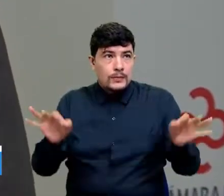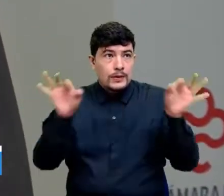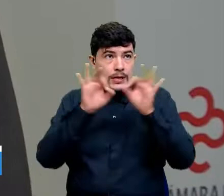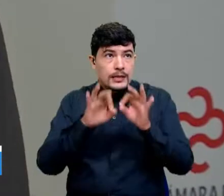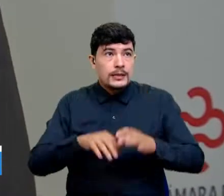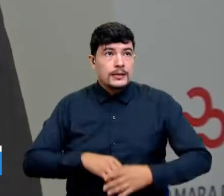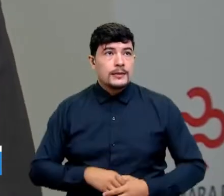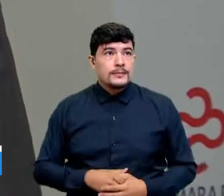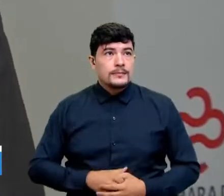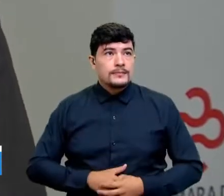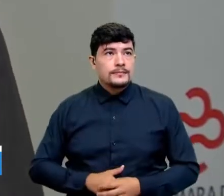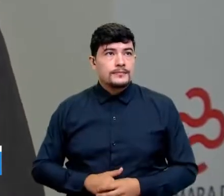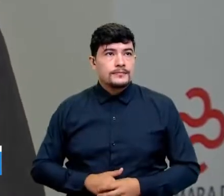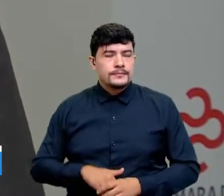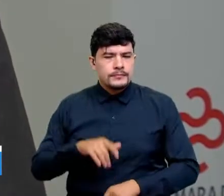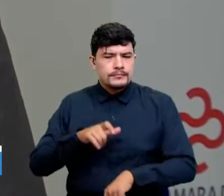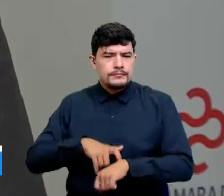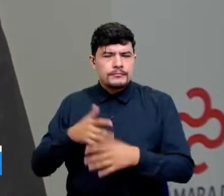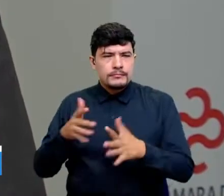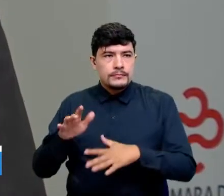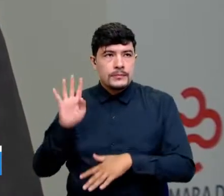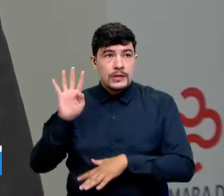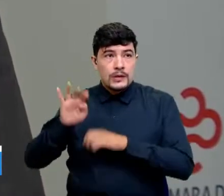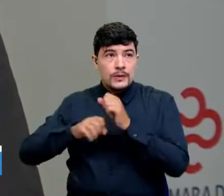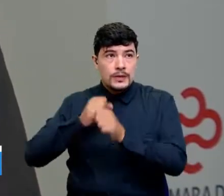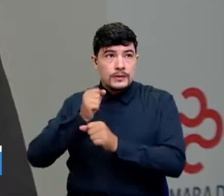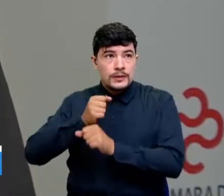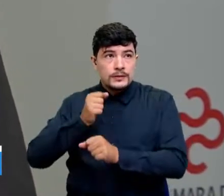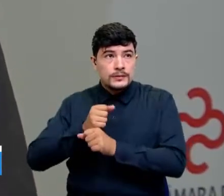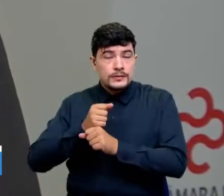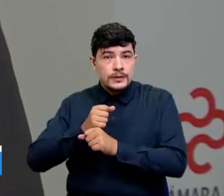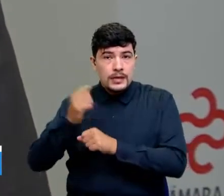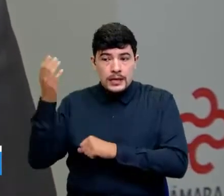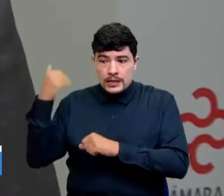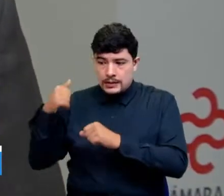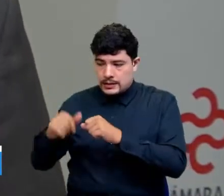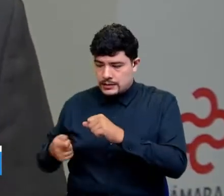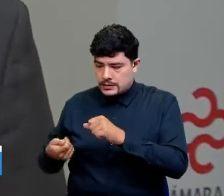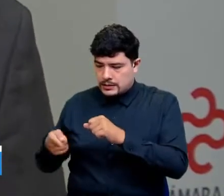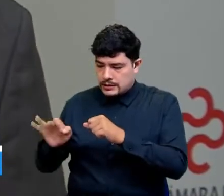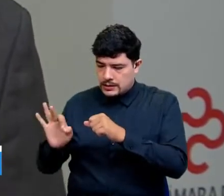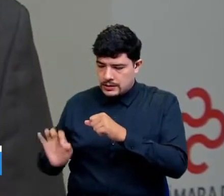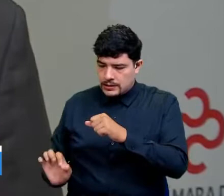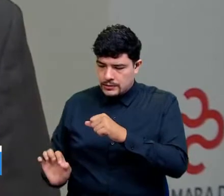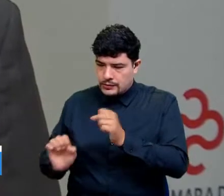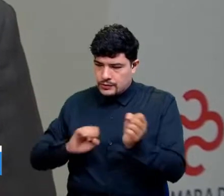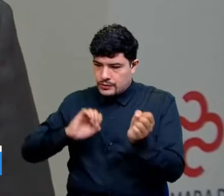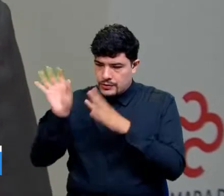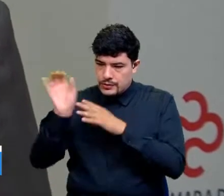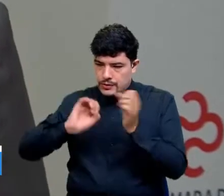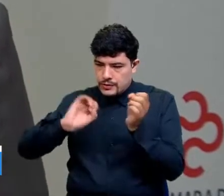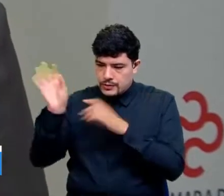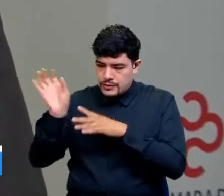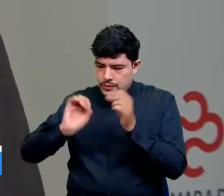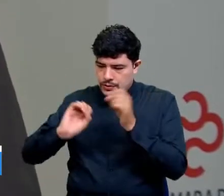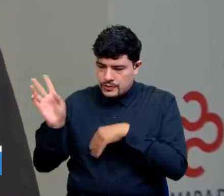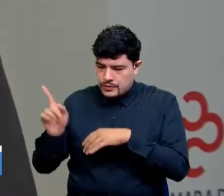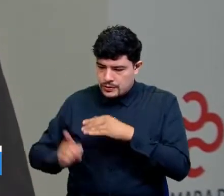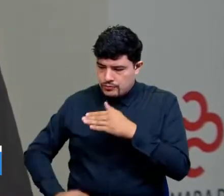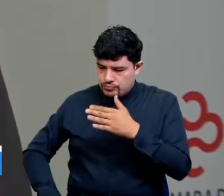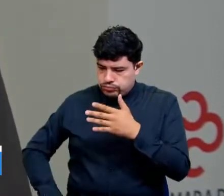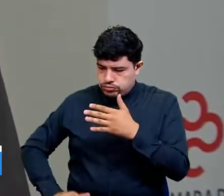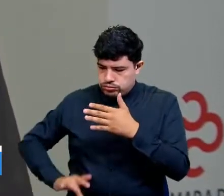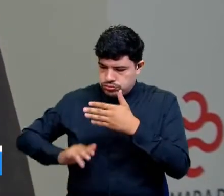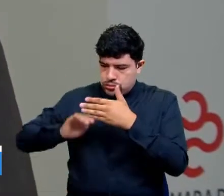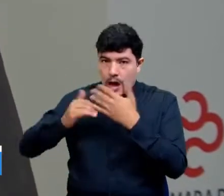un tiempo de más o menos 4 años pasamos del puesto 18 en exportaciones nómino-energéticas al puesto